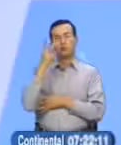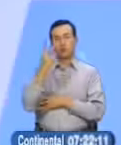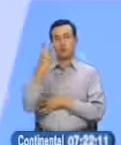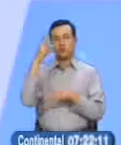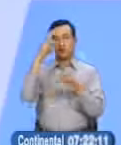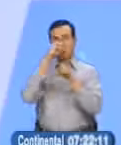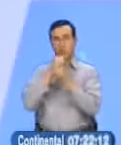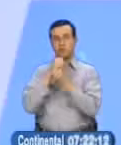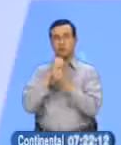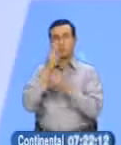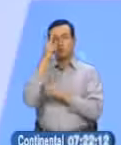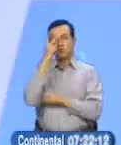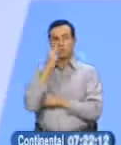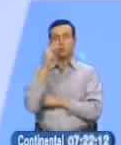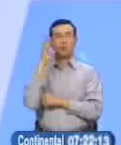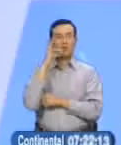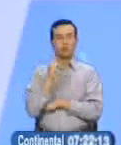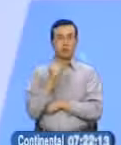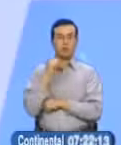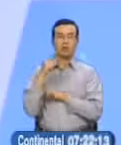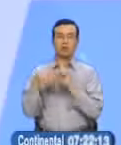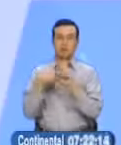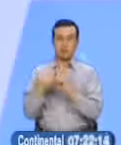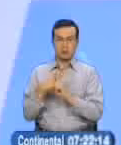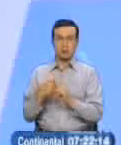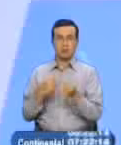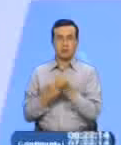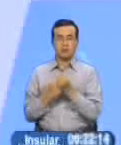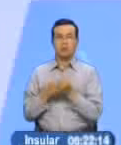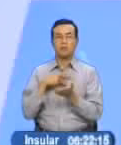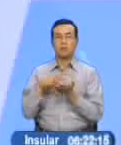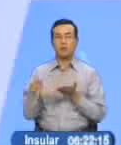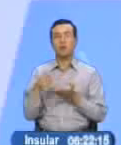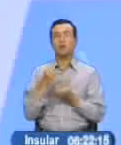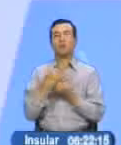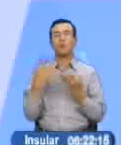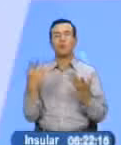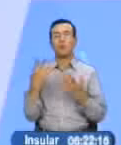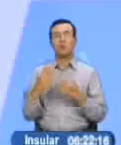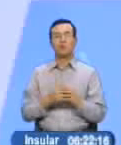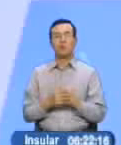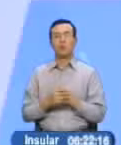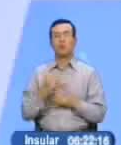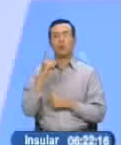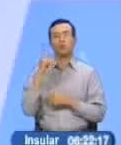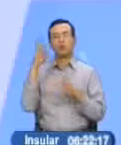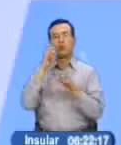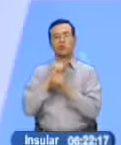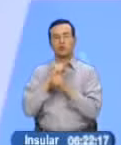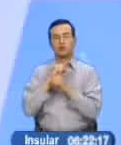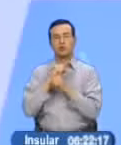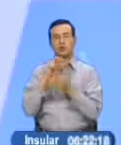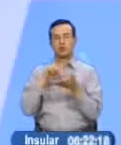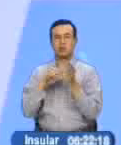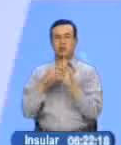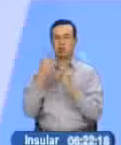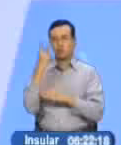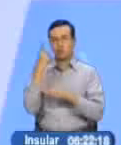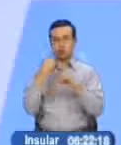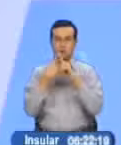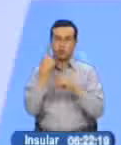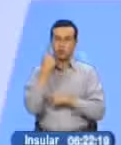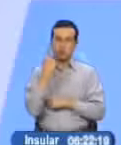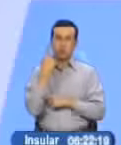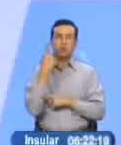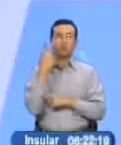2 noches en los hoteles de Cuenca que se han sumado a esta campaña y pagar simplemente por una noche de hotel. Se llama 2x1, se